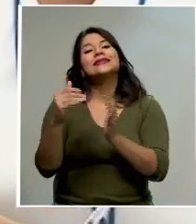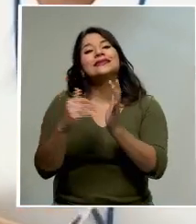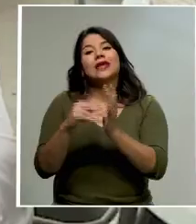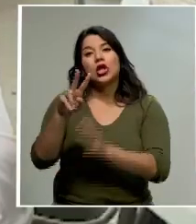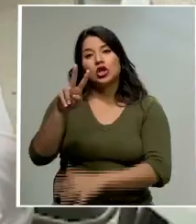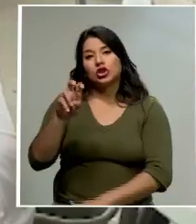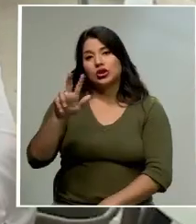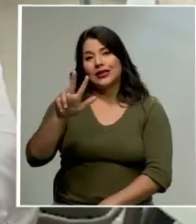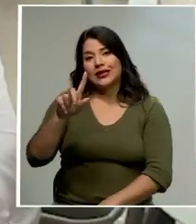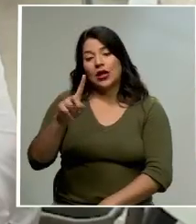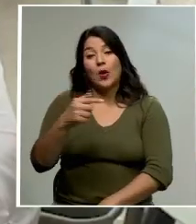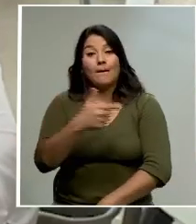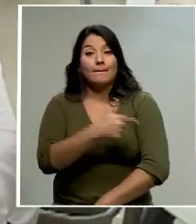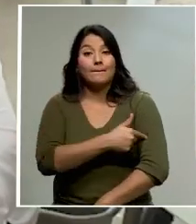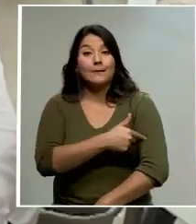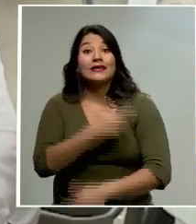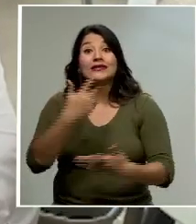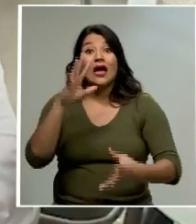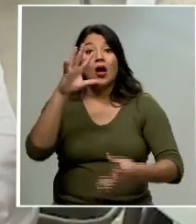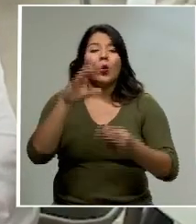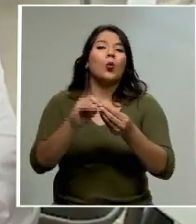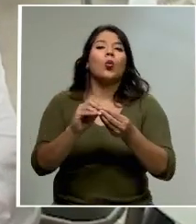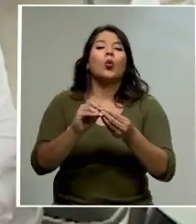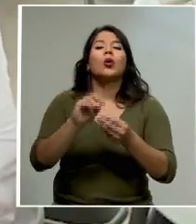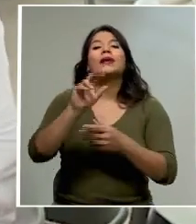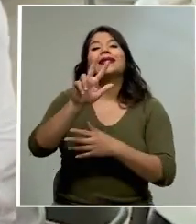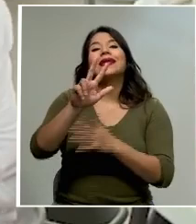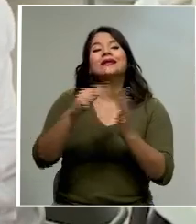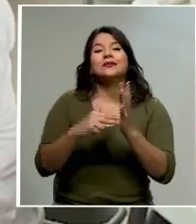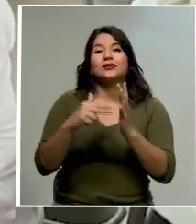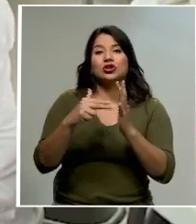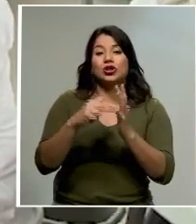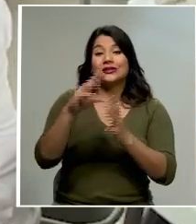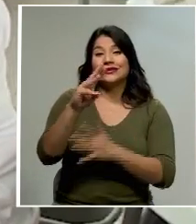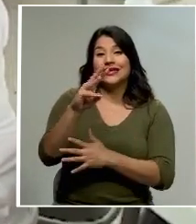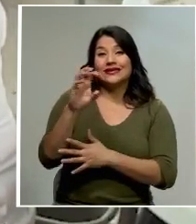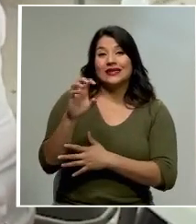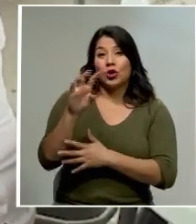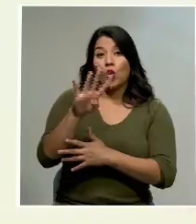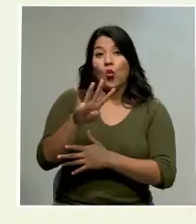219.231 dosis para llegar a un total de